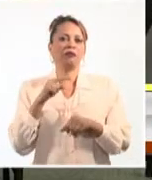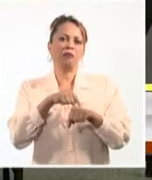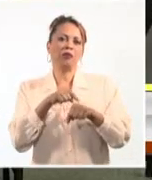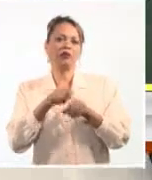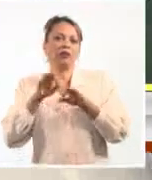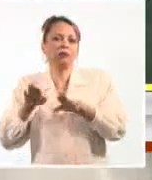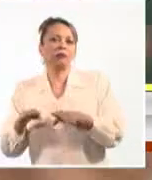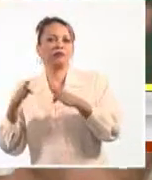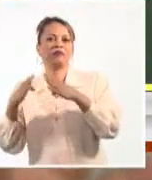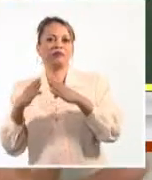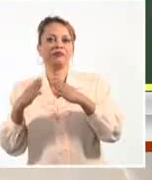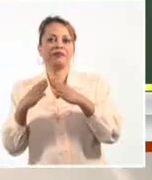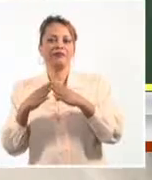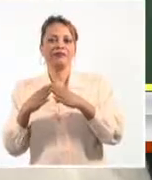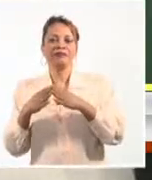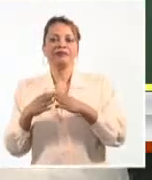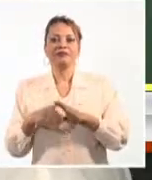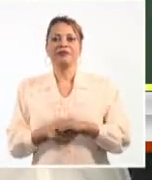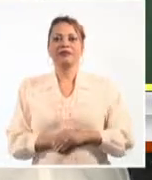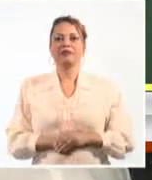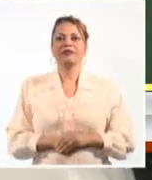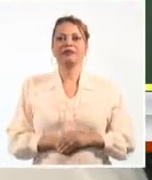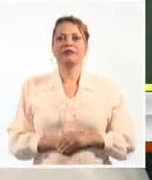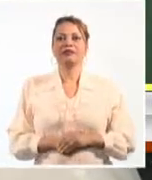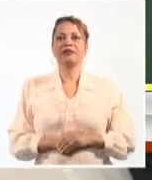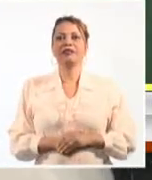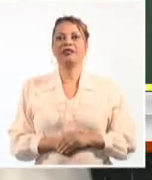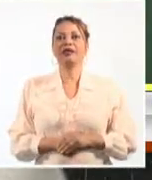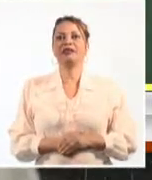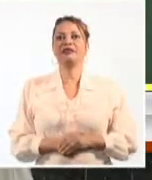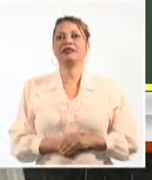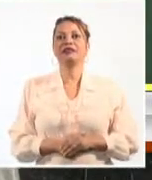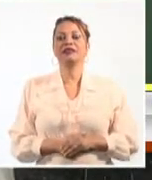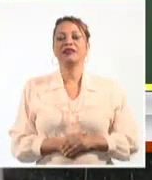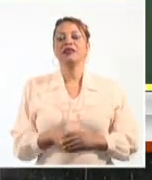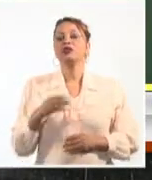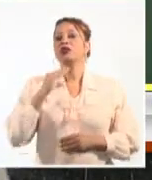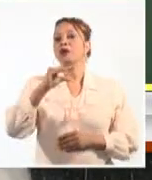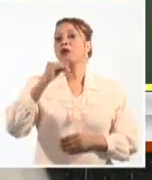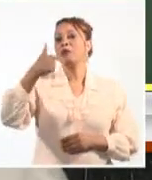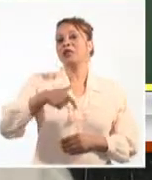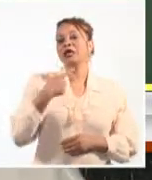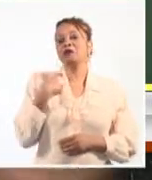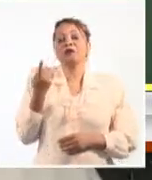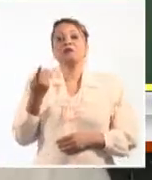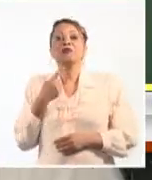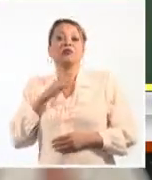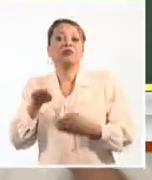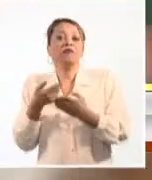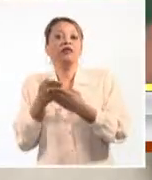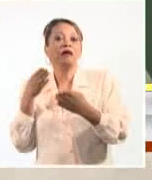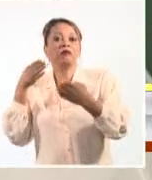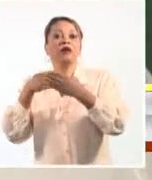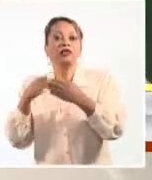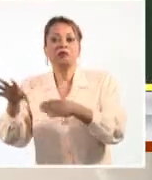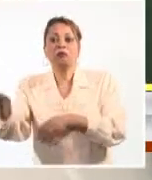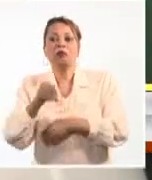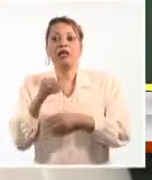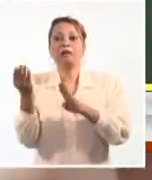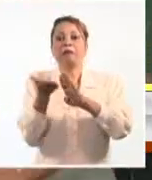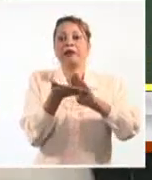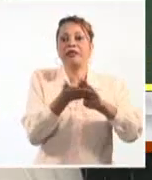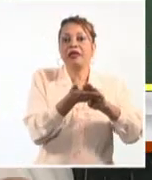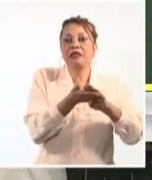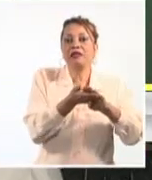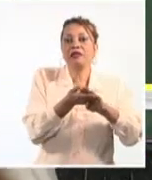reposo del hogar. Nunca dejé de dar clase, me jubilé, llegó un día, me dijeron, ve a buscar tu expediente, fui a buscar el expediente y la otra